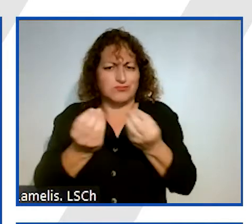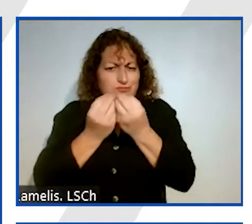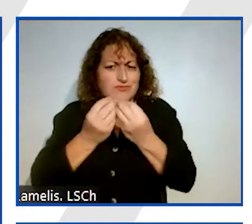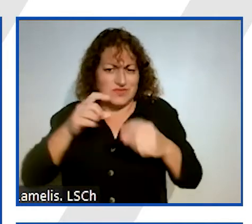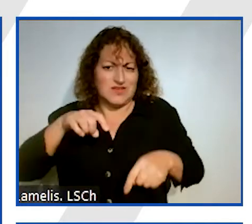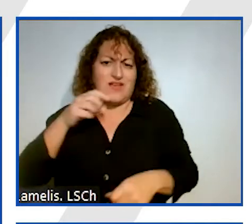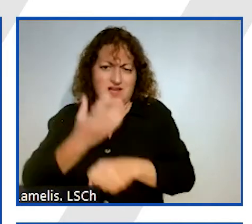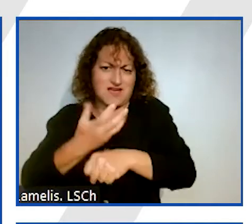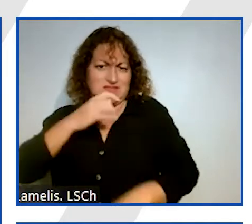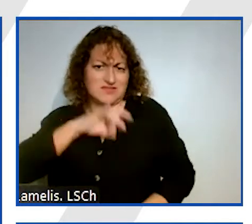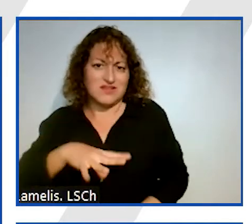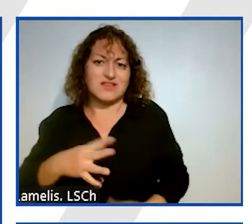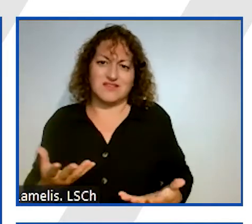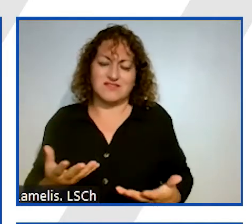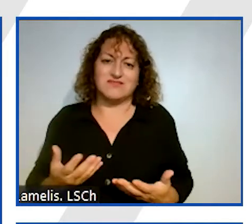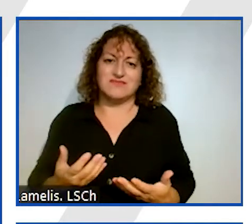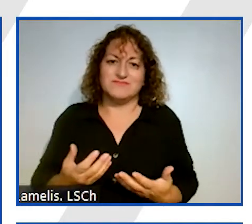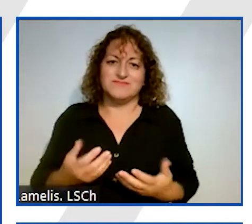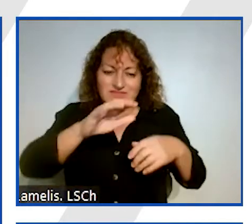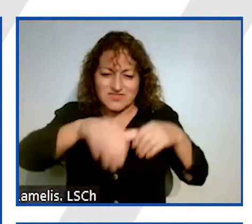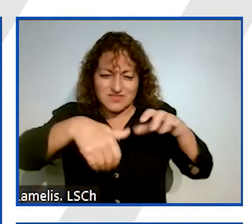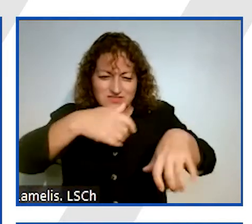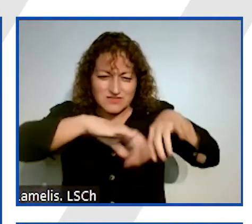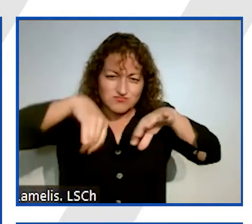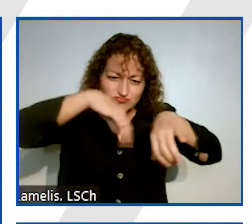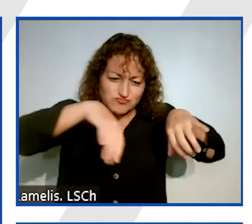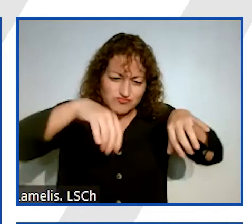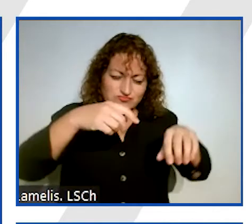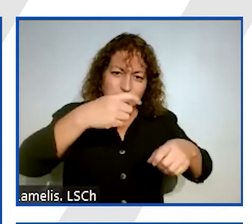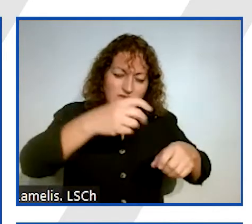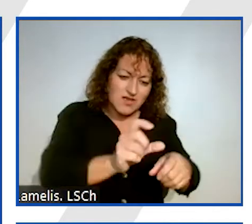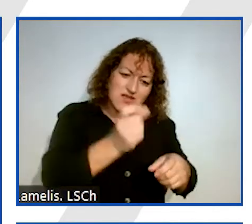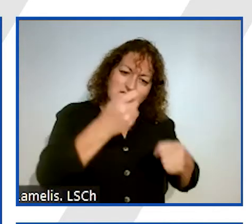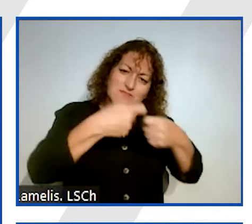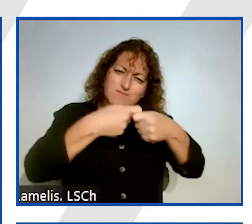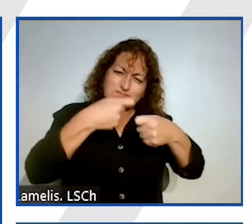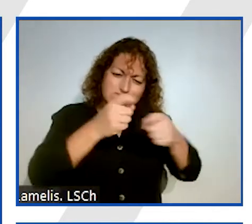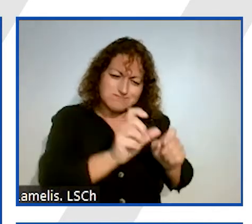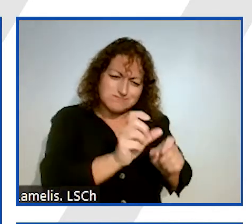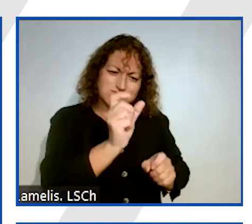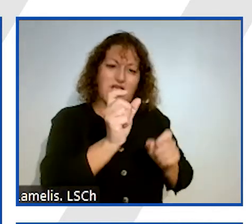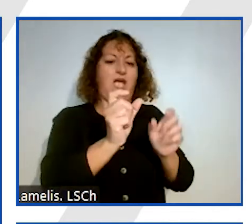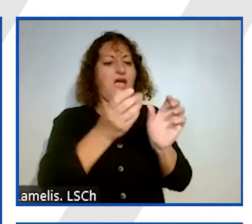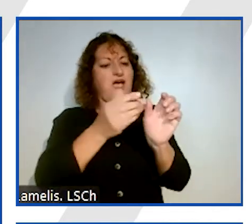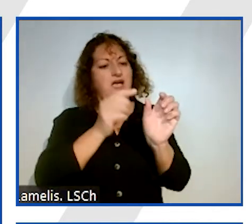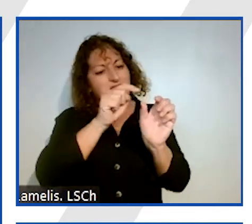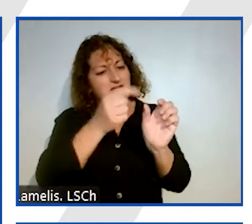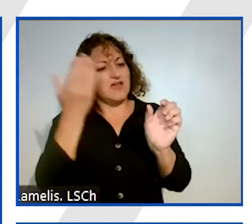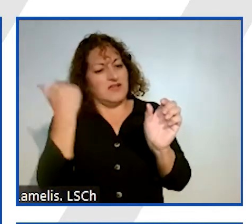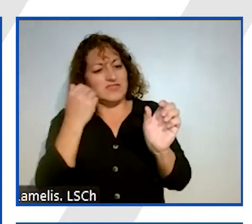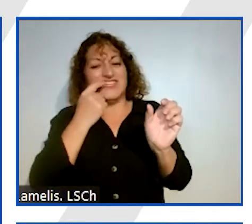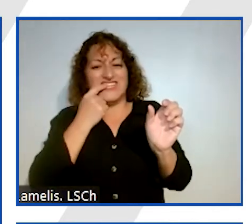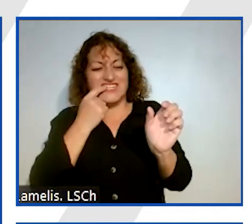tiburones que se han encontrado en los depósitos fosilíferos. ¿Qué más tengo por acá?